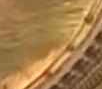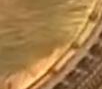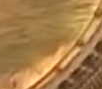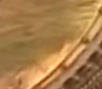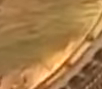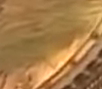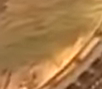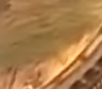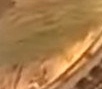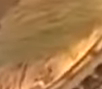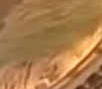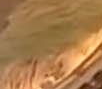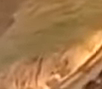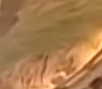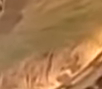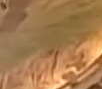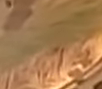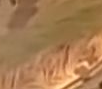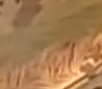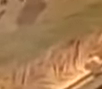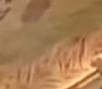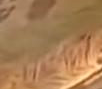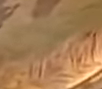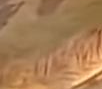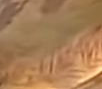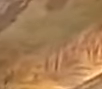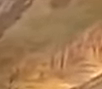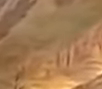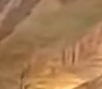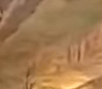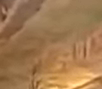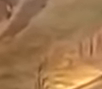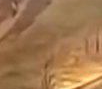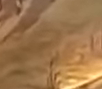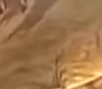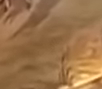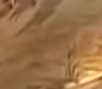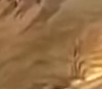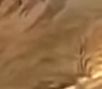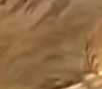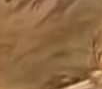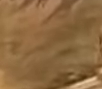presidente constitucional de la República Bolivariana de Venezuela.